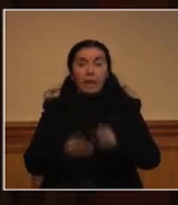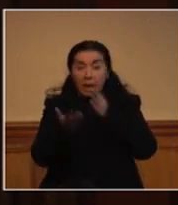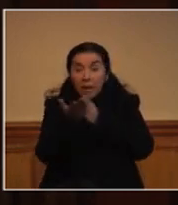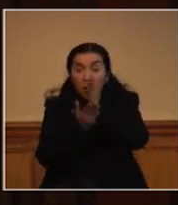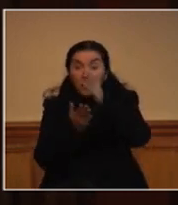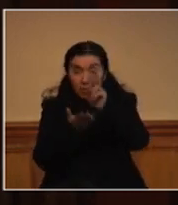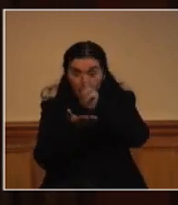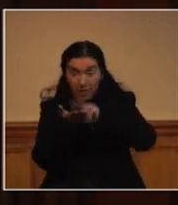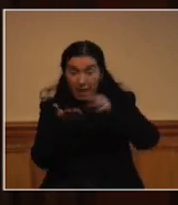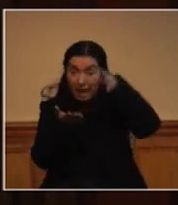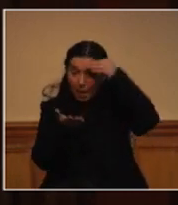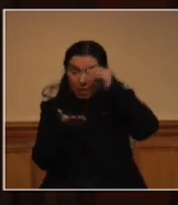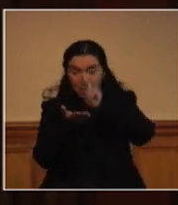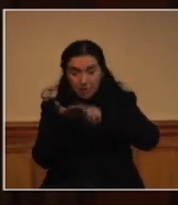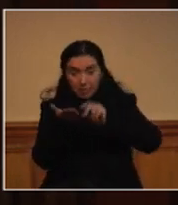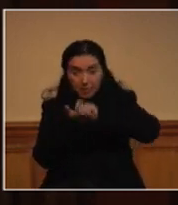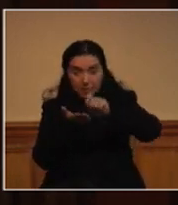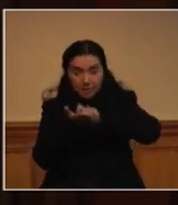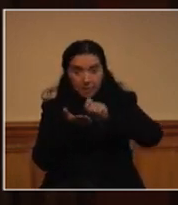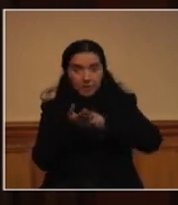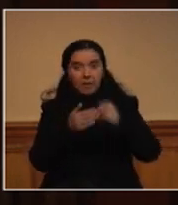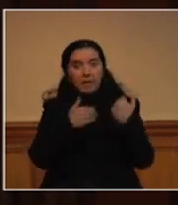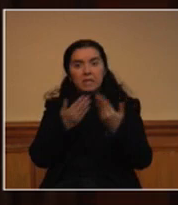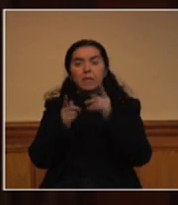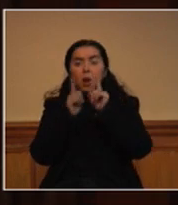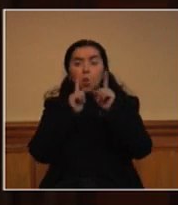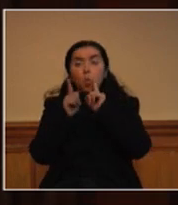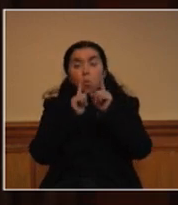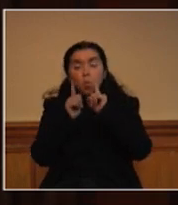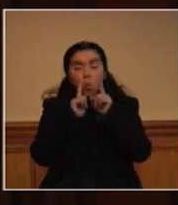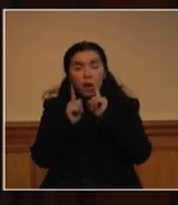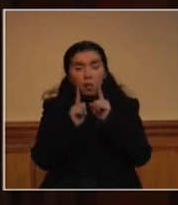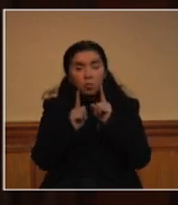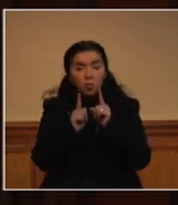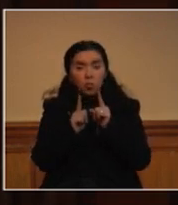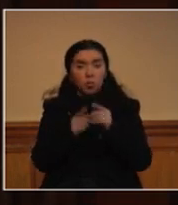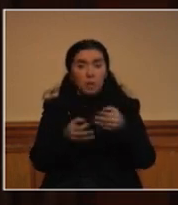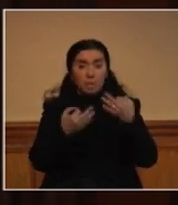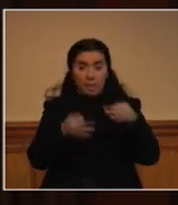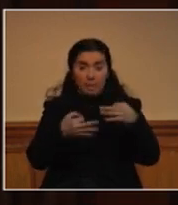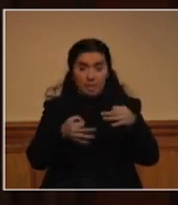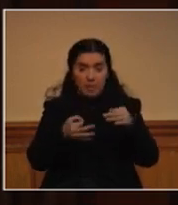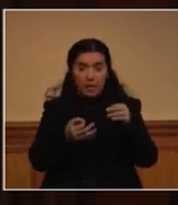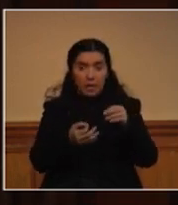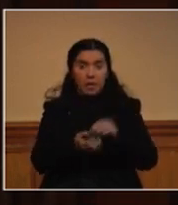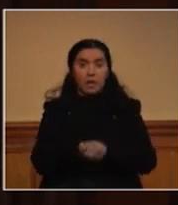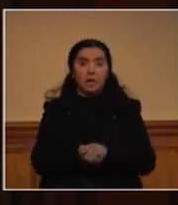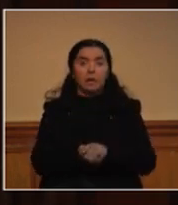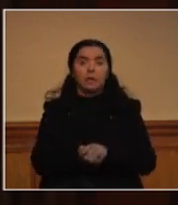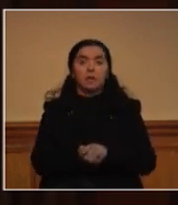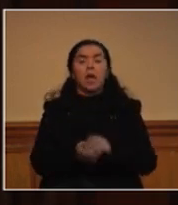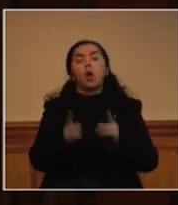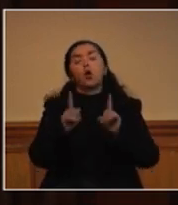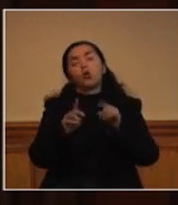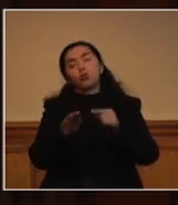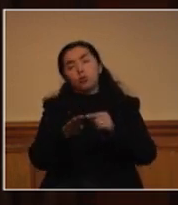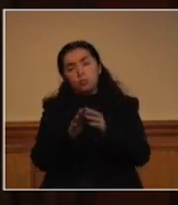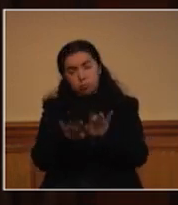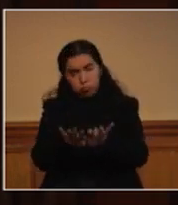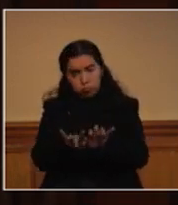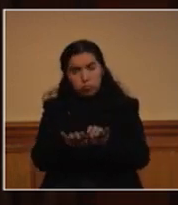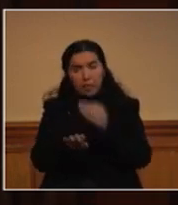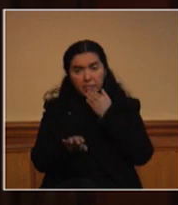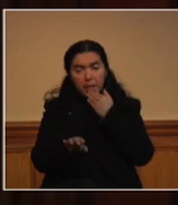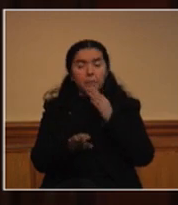alfabetización. Los cuentos estaban editados en papel, en soporte electrónico, la familia también tenía